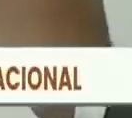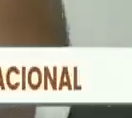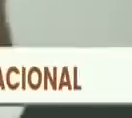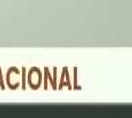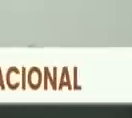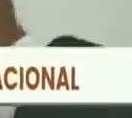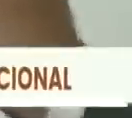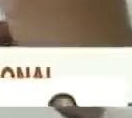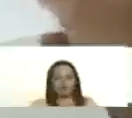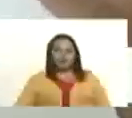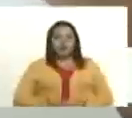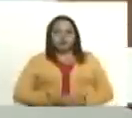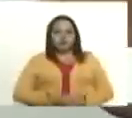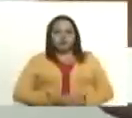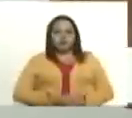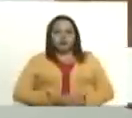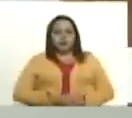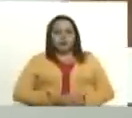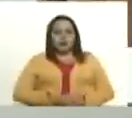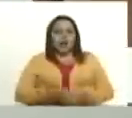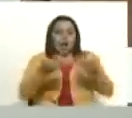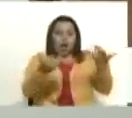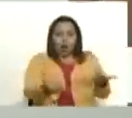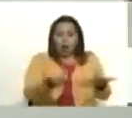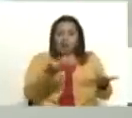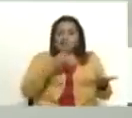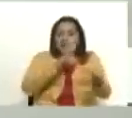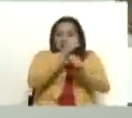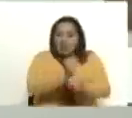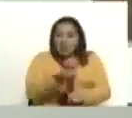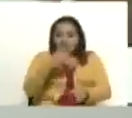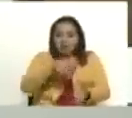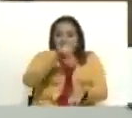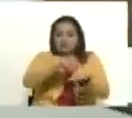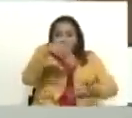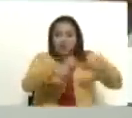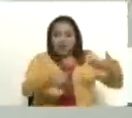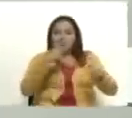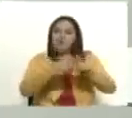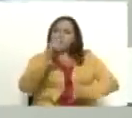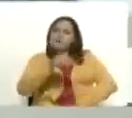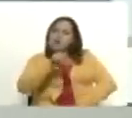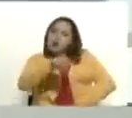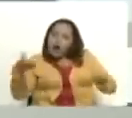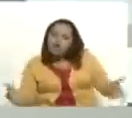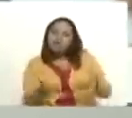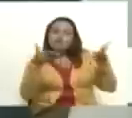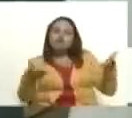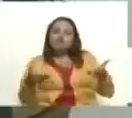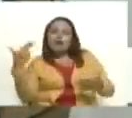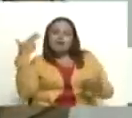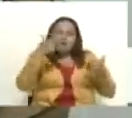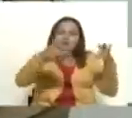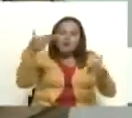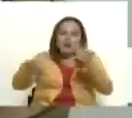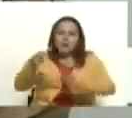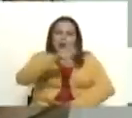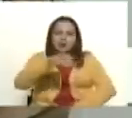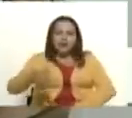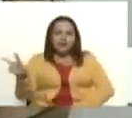guerra. Ahora eres precandidata, pero también alentaste que asesinaran venezolanos y venezolanas.